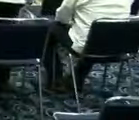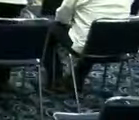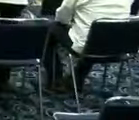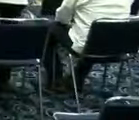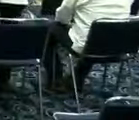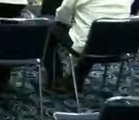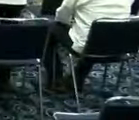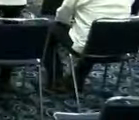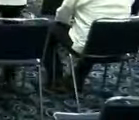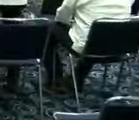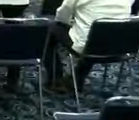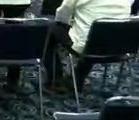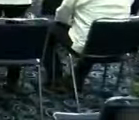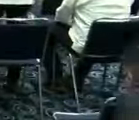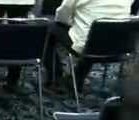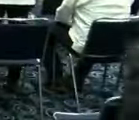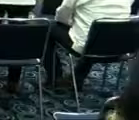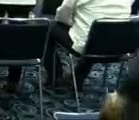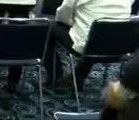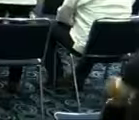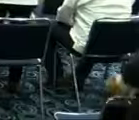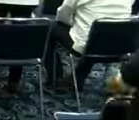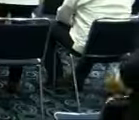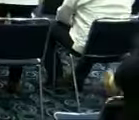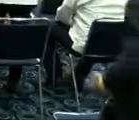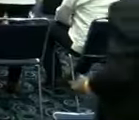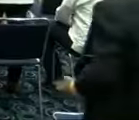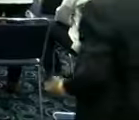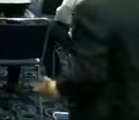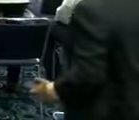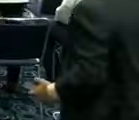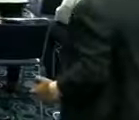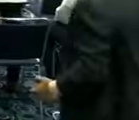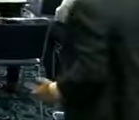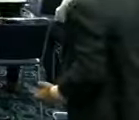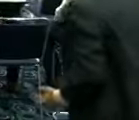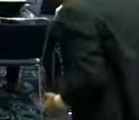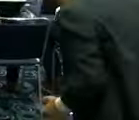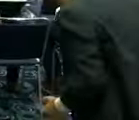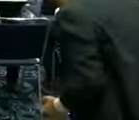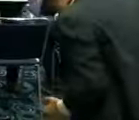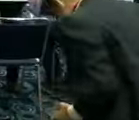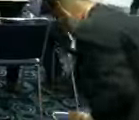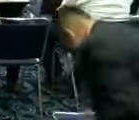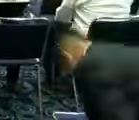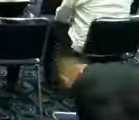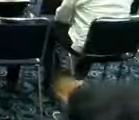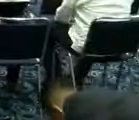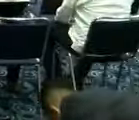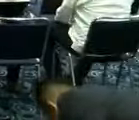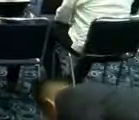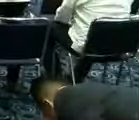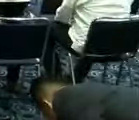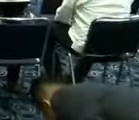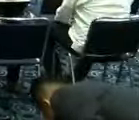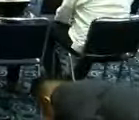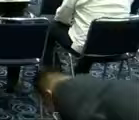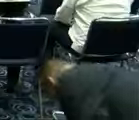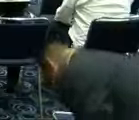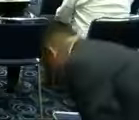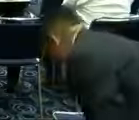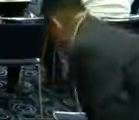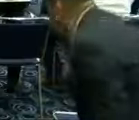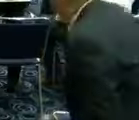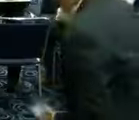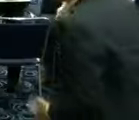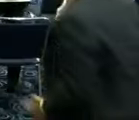y la Ciudad de México. Muchísimas gracias por habernos acompañado esta mañana en esta emisión semanal de la conferencia matutina